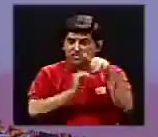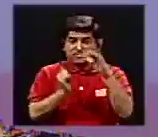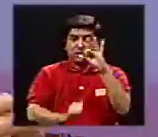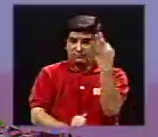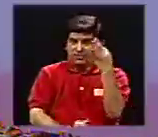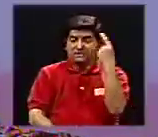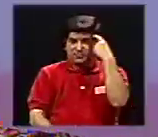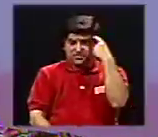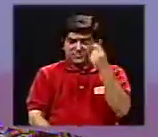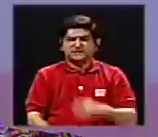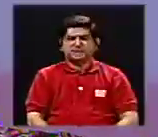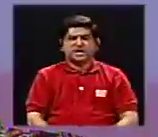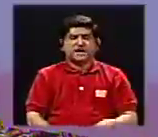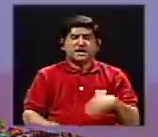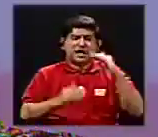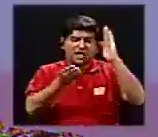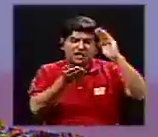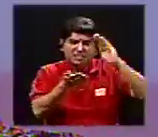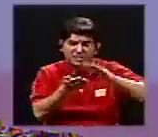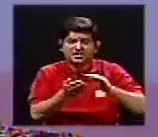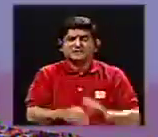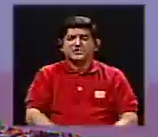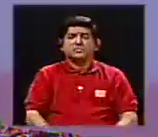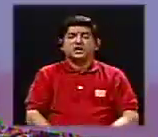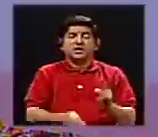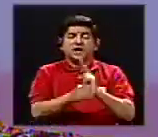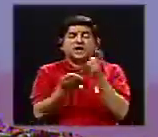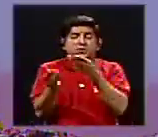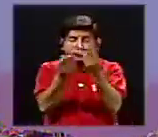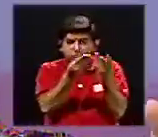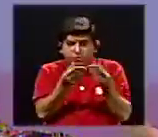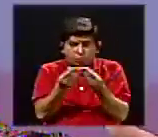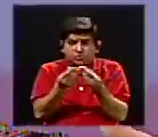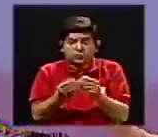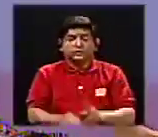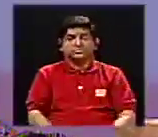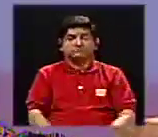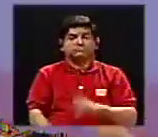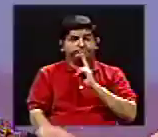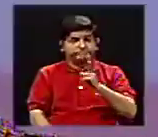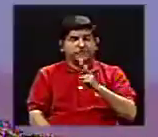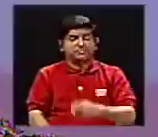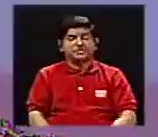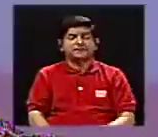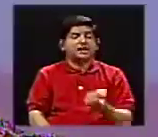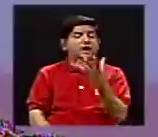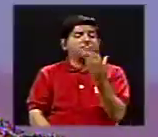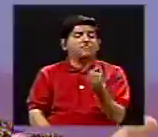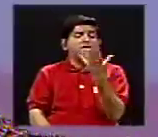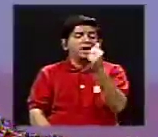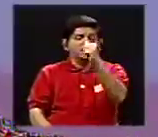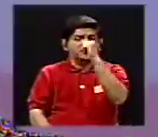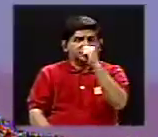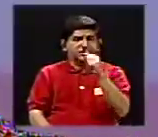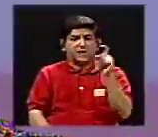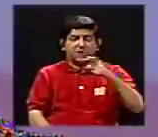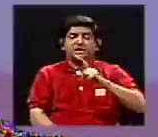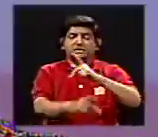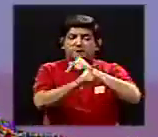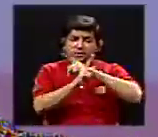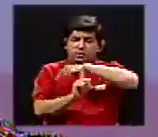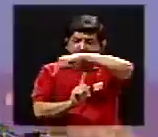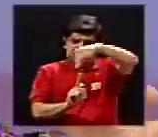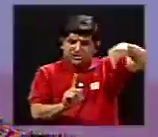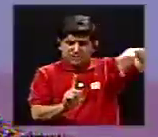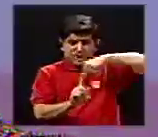sentido, tanto en la pérdida en la cantidad, en el uso del suelo, porque realmente las fuentes de agua hay que